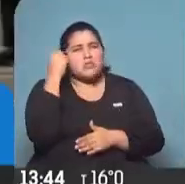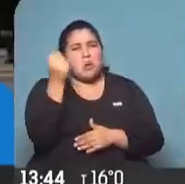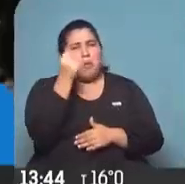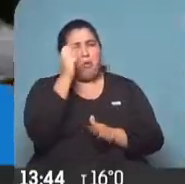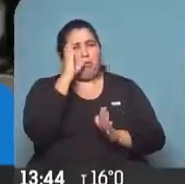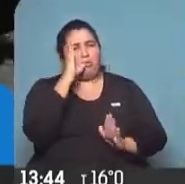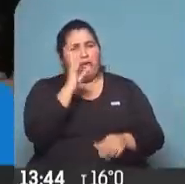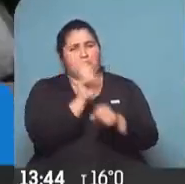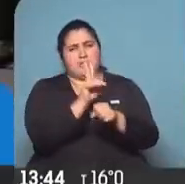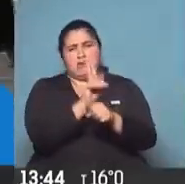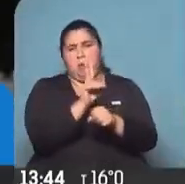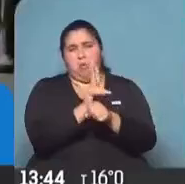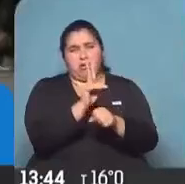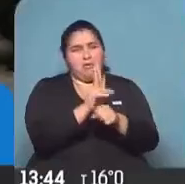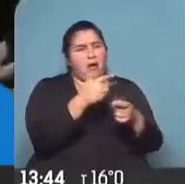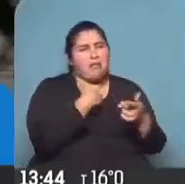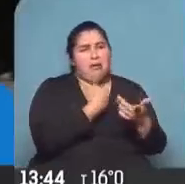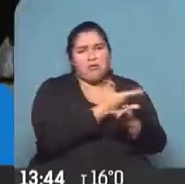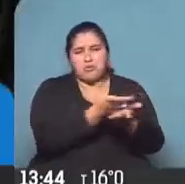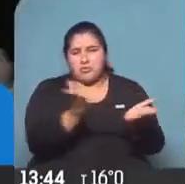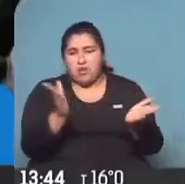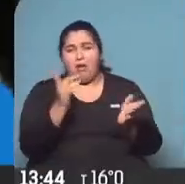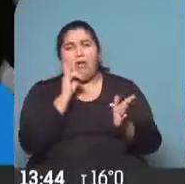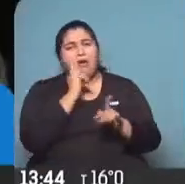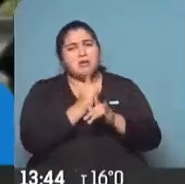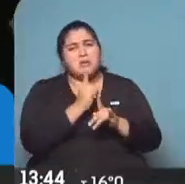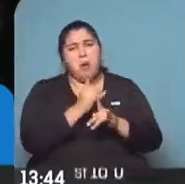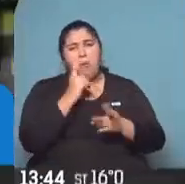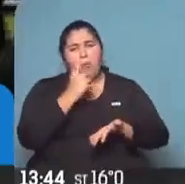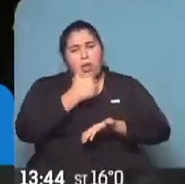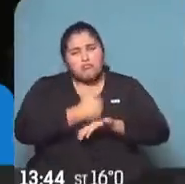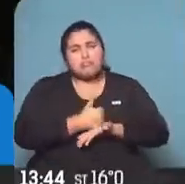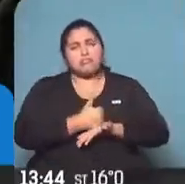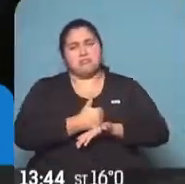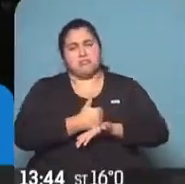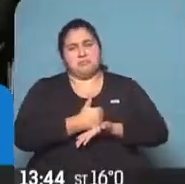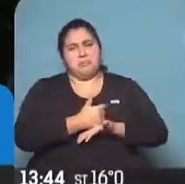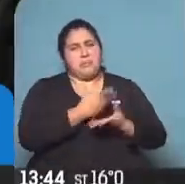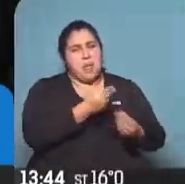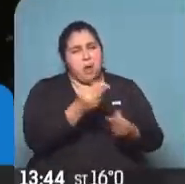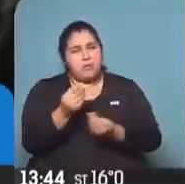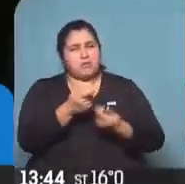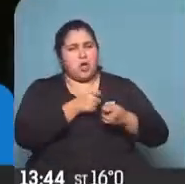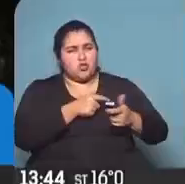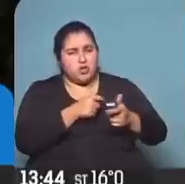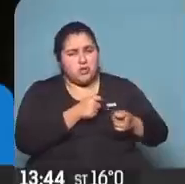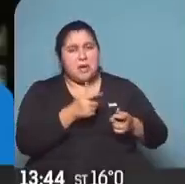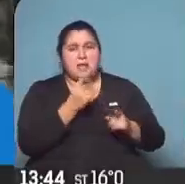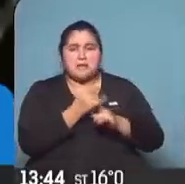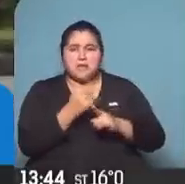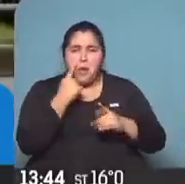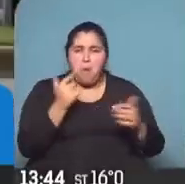brindar seguridad con la presencia cotidiana por noches y solidaria vigilia pero siempre